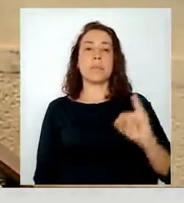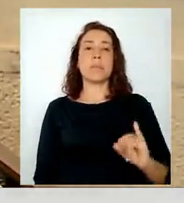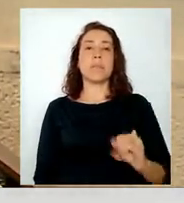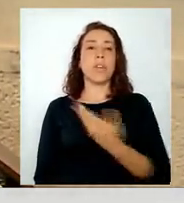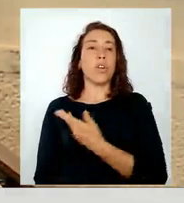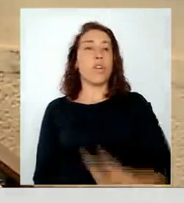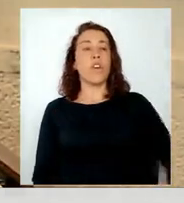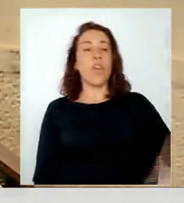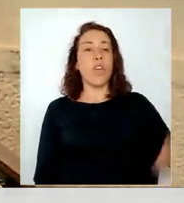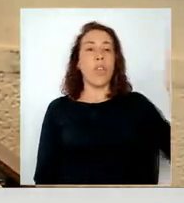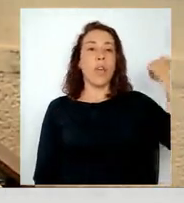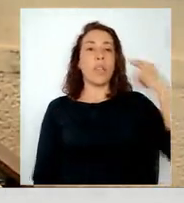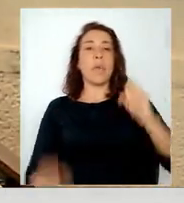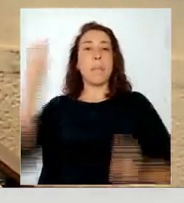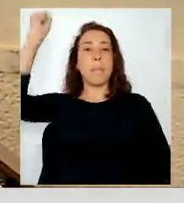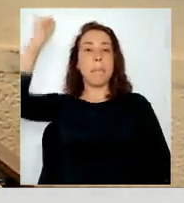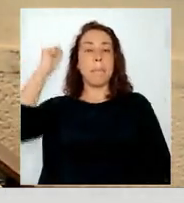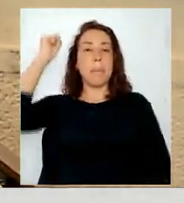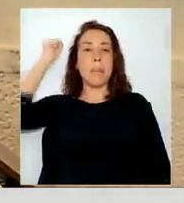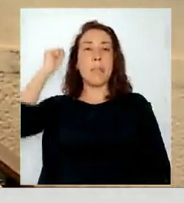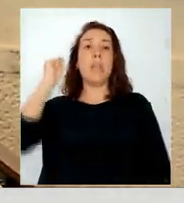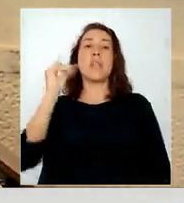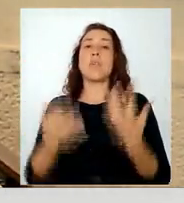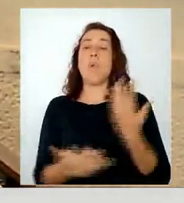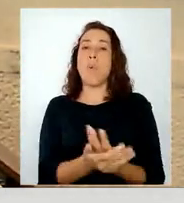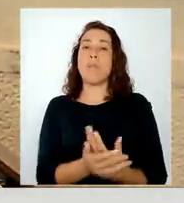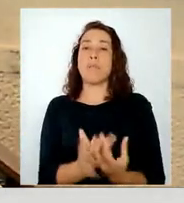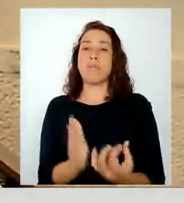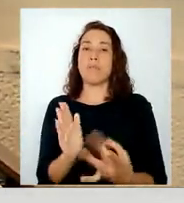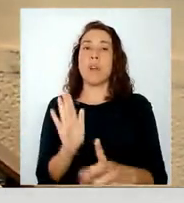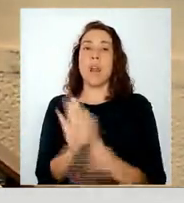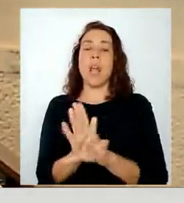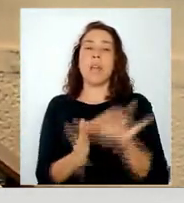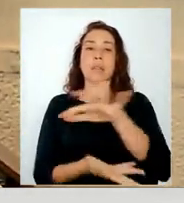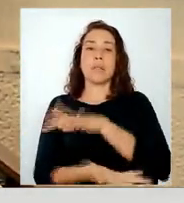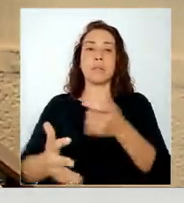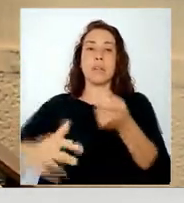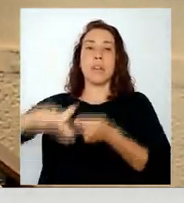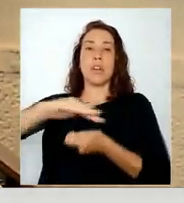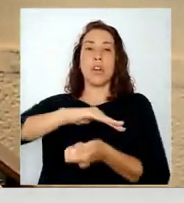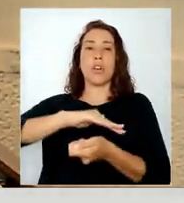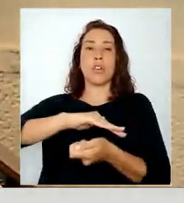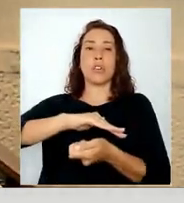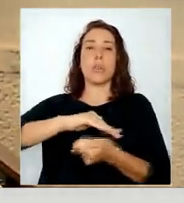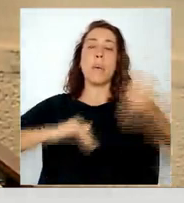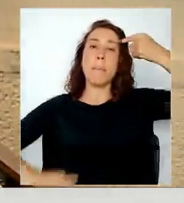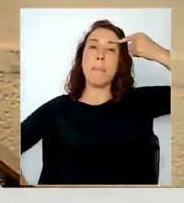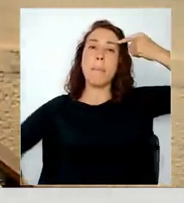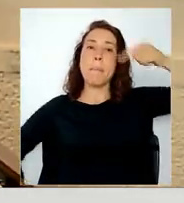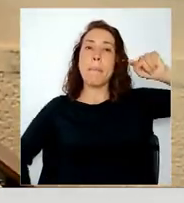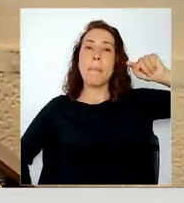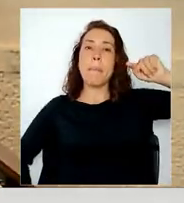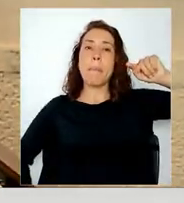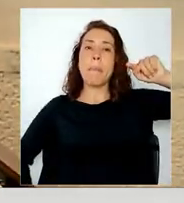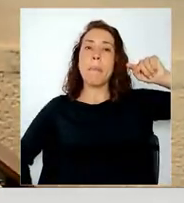Sebastián Piñera se cometieron el ilícito hubo corrupción Pero salieron alumnos aventajados lo de la